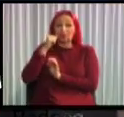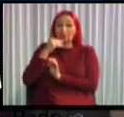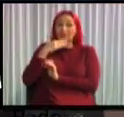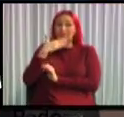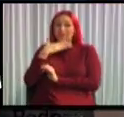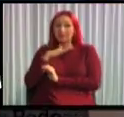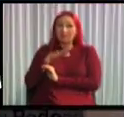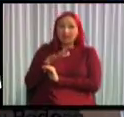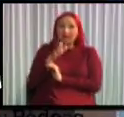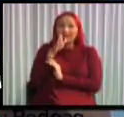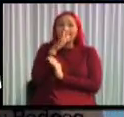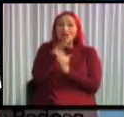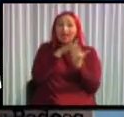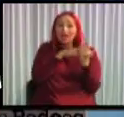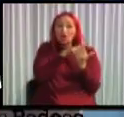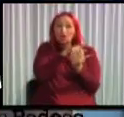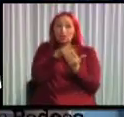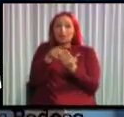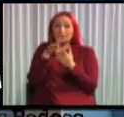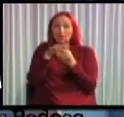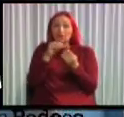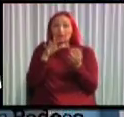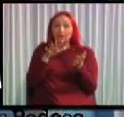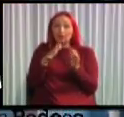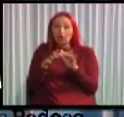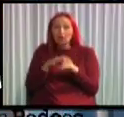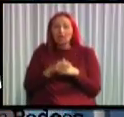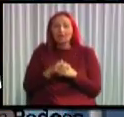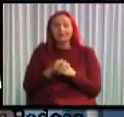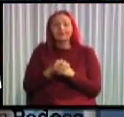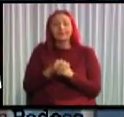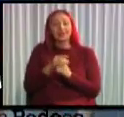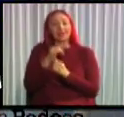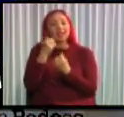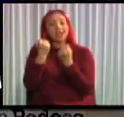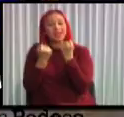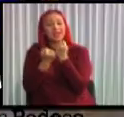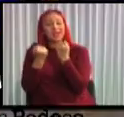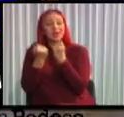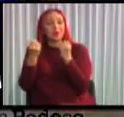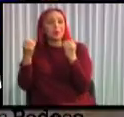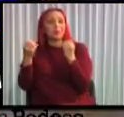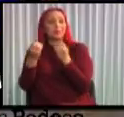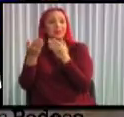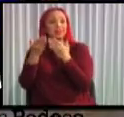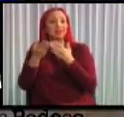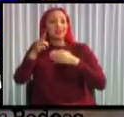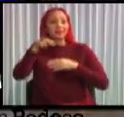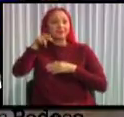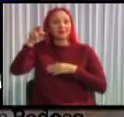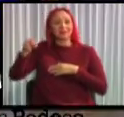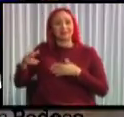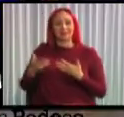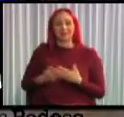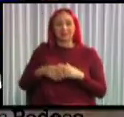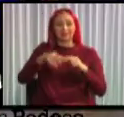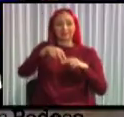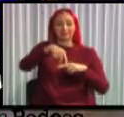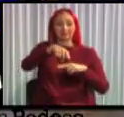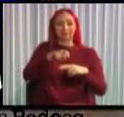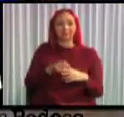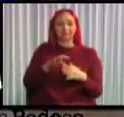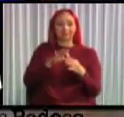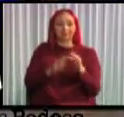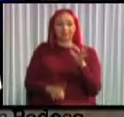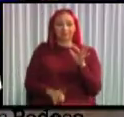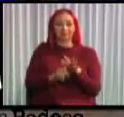mal, algunos que me cuentan por ahí, el carro más que les traían en Navidad era una lata de sardina con